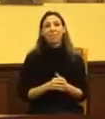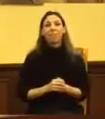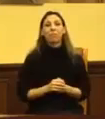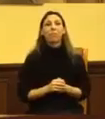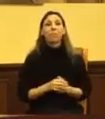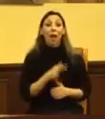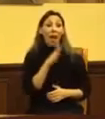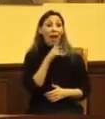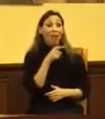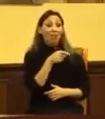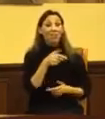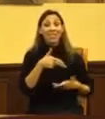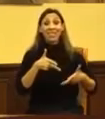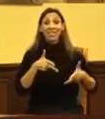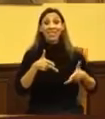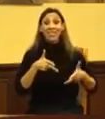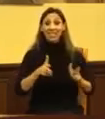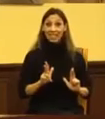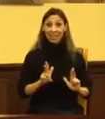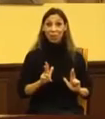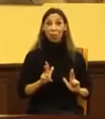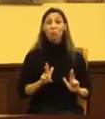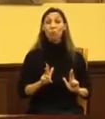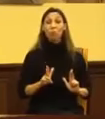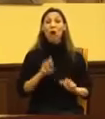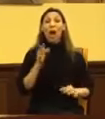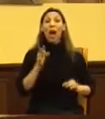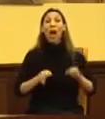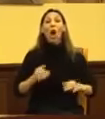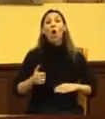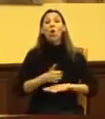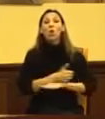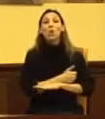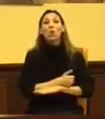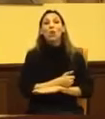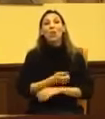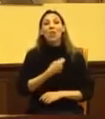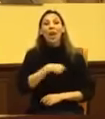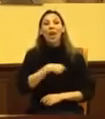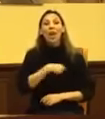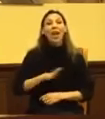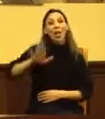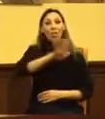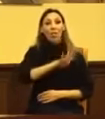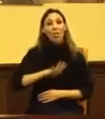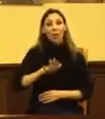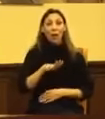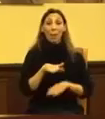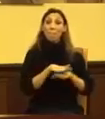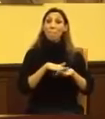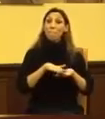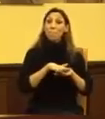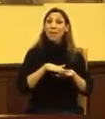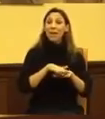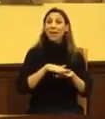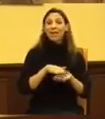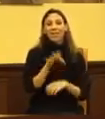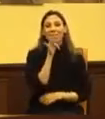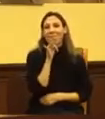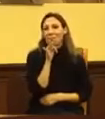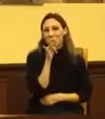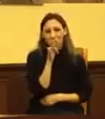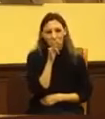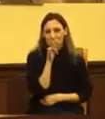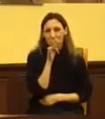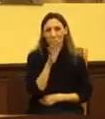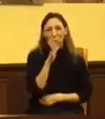están sentados ahora mismo en el banquillo de la Audiencia Nacional. Y todavía no han pedido disculpas, ni como partido ni como nada, ni por la operación Kitchen,